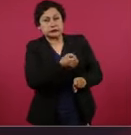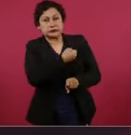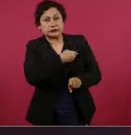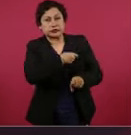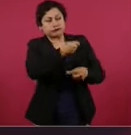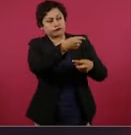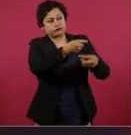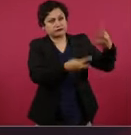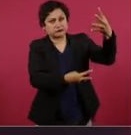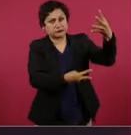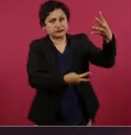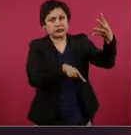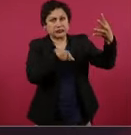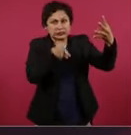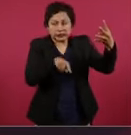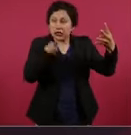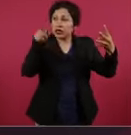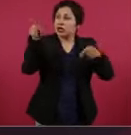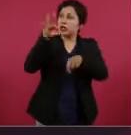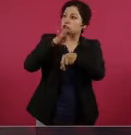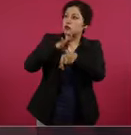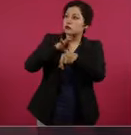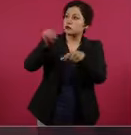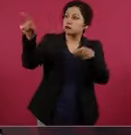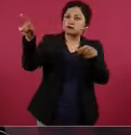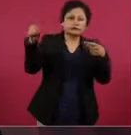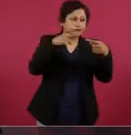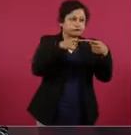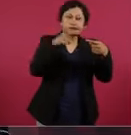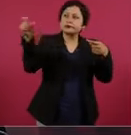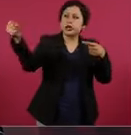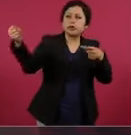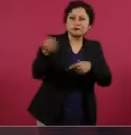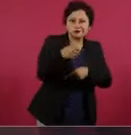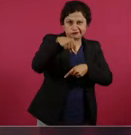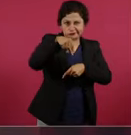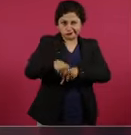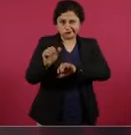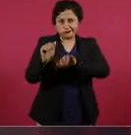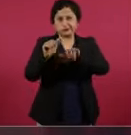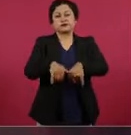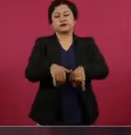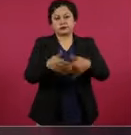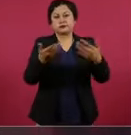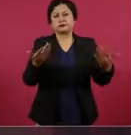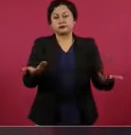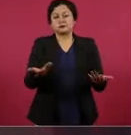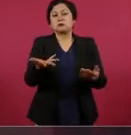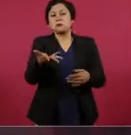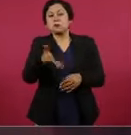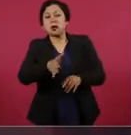especialistas y es médico en casi 12,000 centros de salud